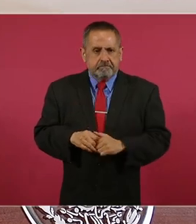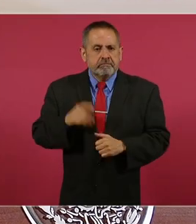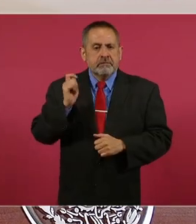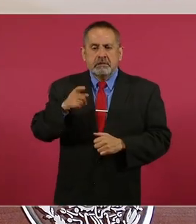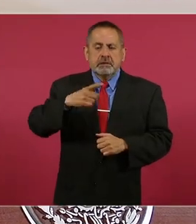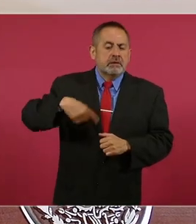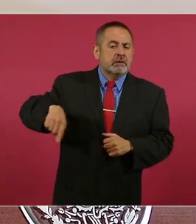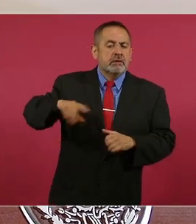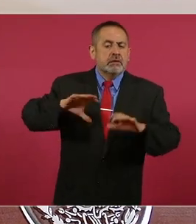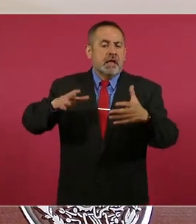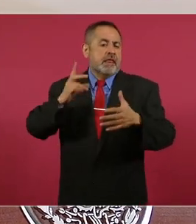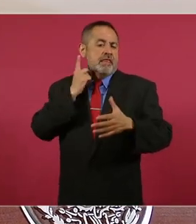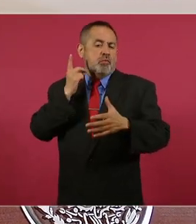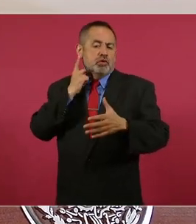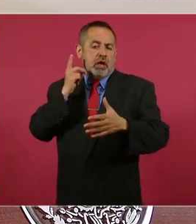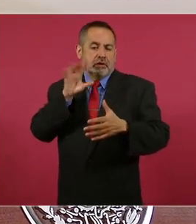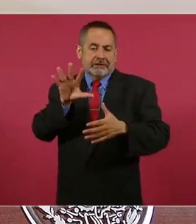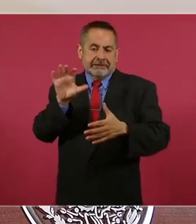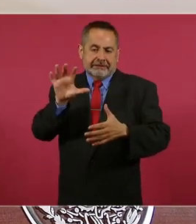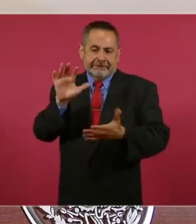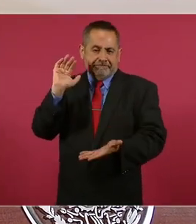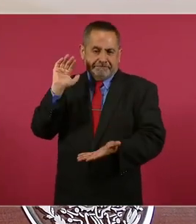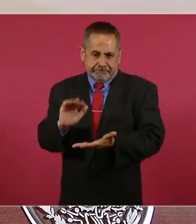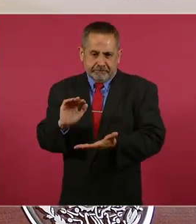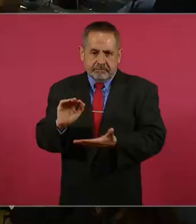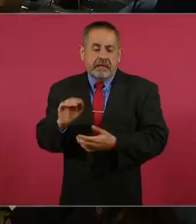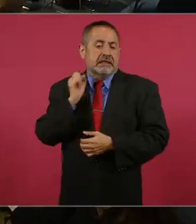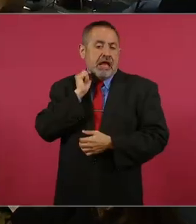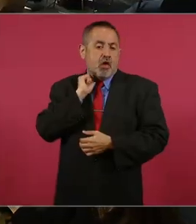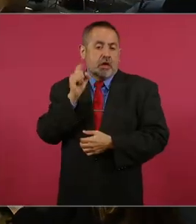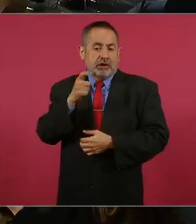de diputados, de senadores,